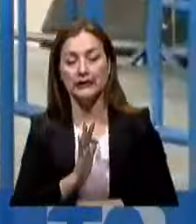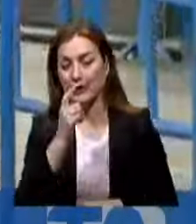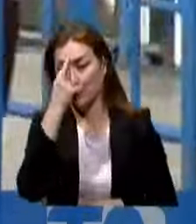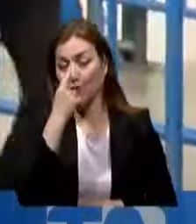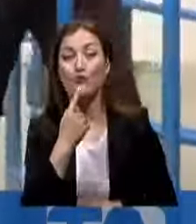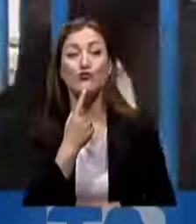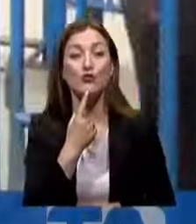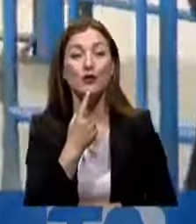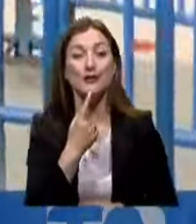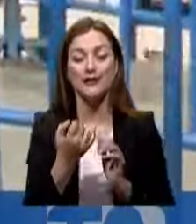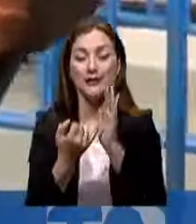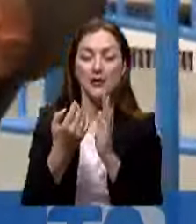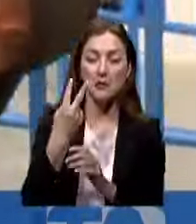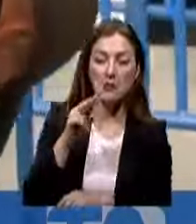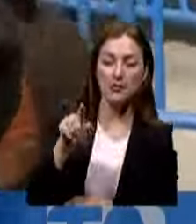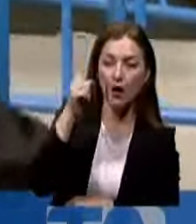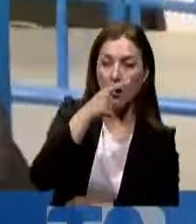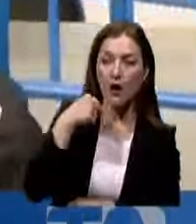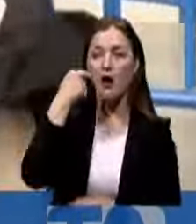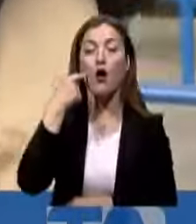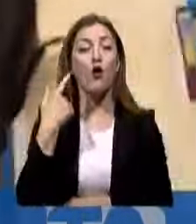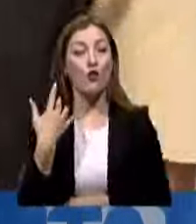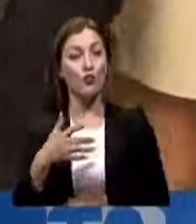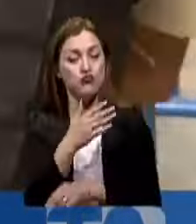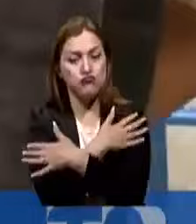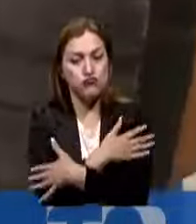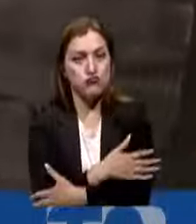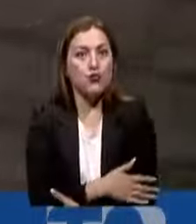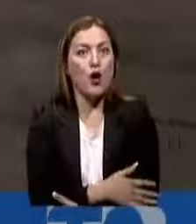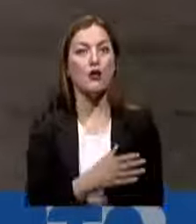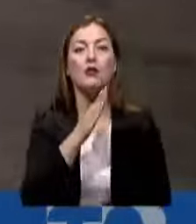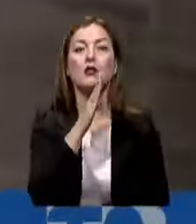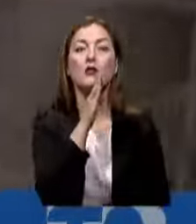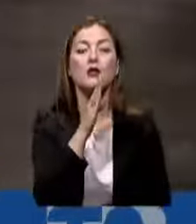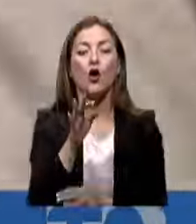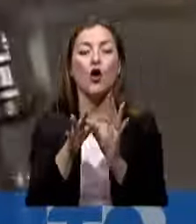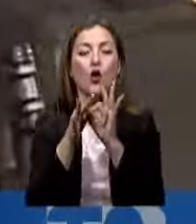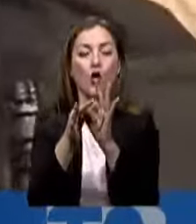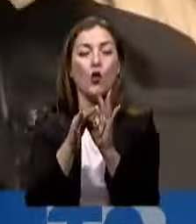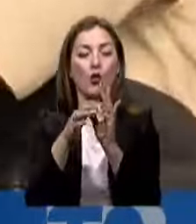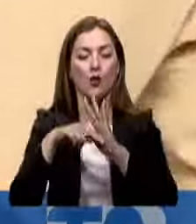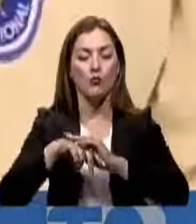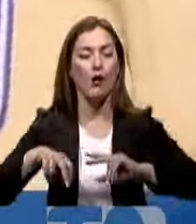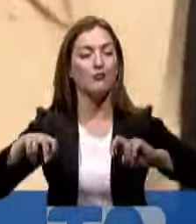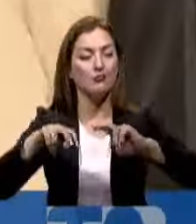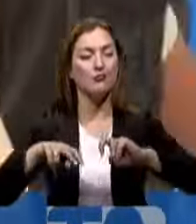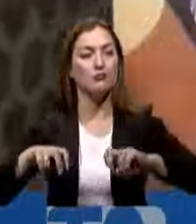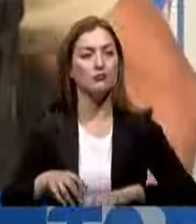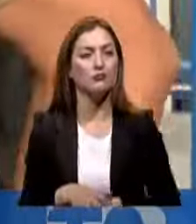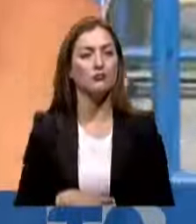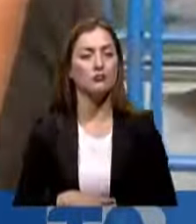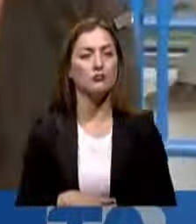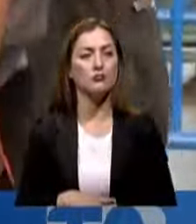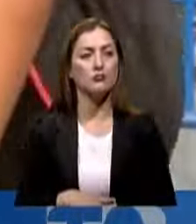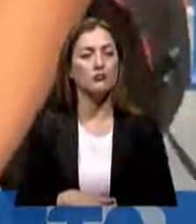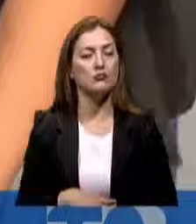perfilamiento ir identificando personas sospechosas, hacer registro correspondiente, pero esto siempre con la colaboración del eje investigativo, que son los